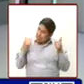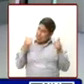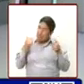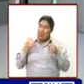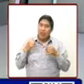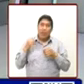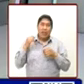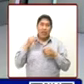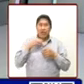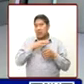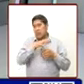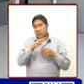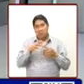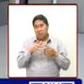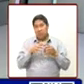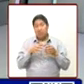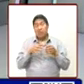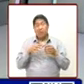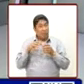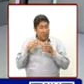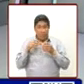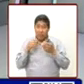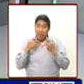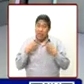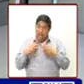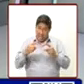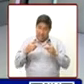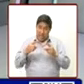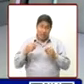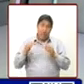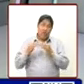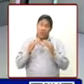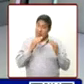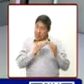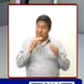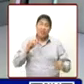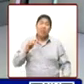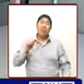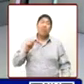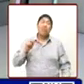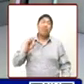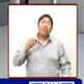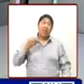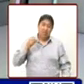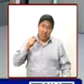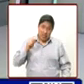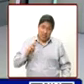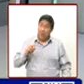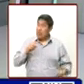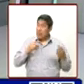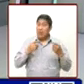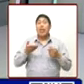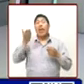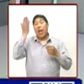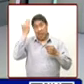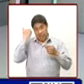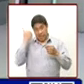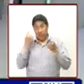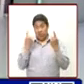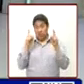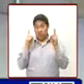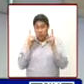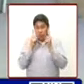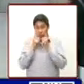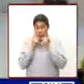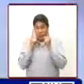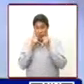en Manchester, es decir, los citadinos serán locales para este compromiso. Y en el partido de ida, este encuentro terminó igualado